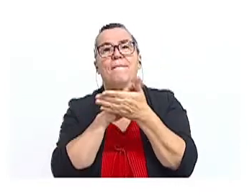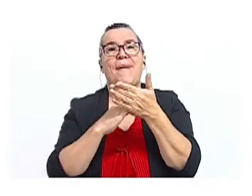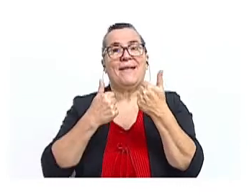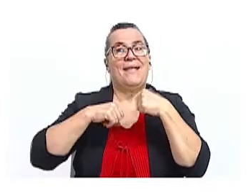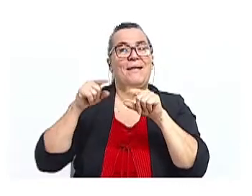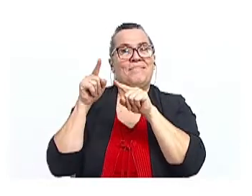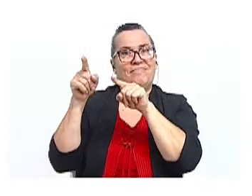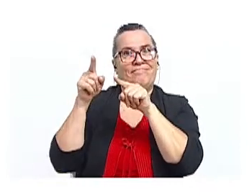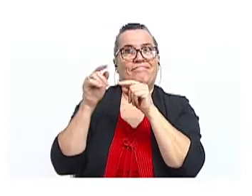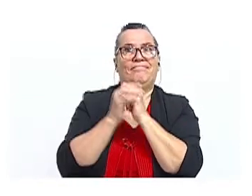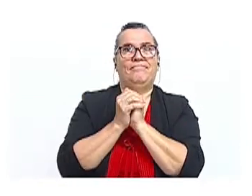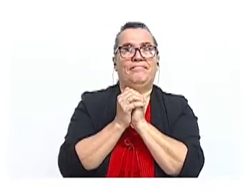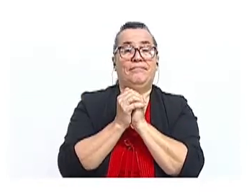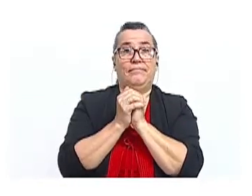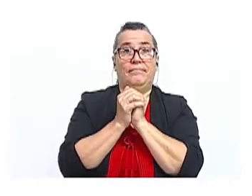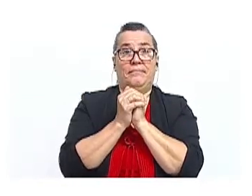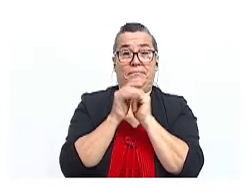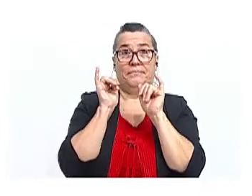personaje.